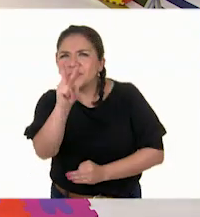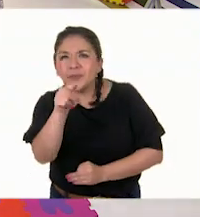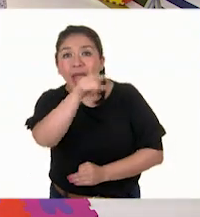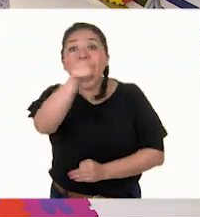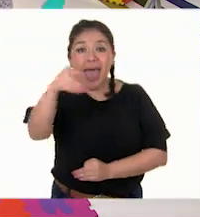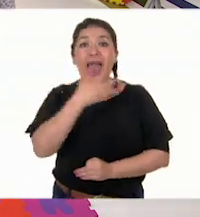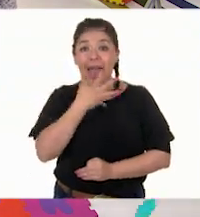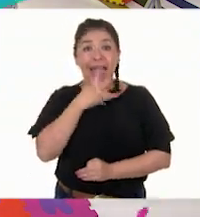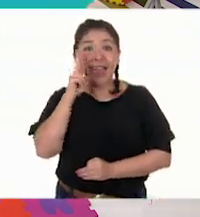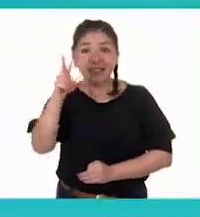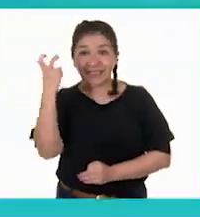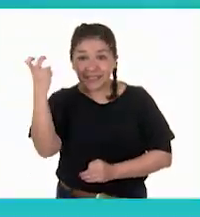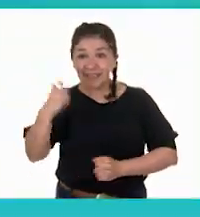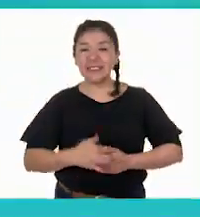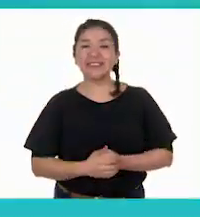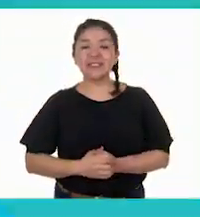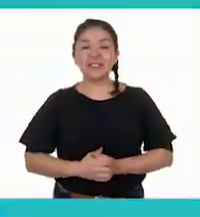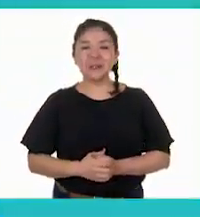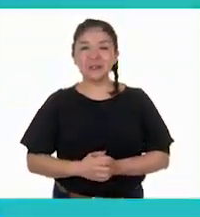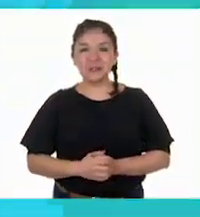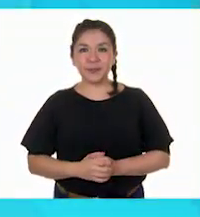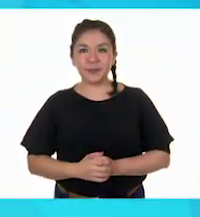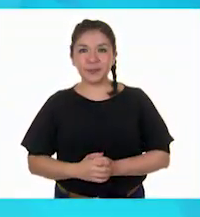¿Sí? Ah, ya las vi. Ahí están.